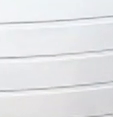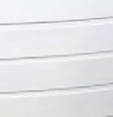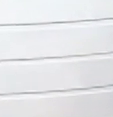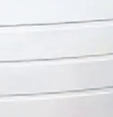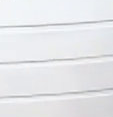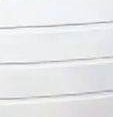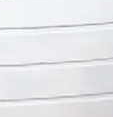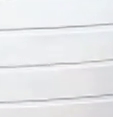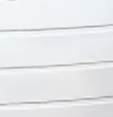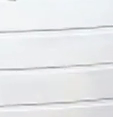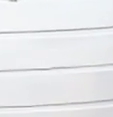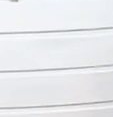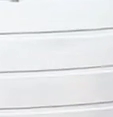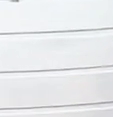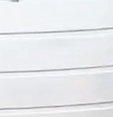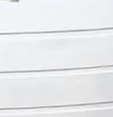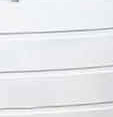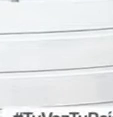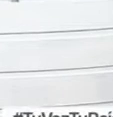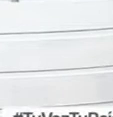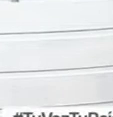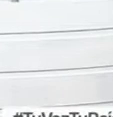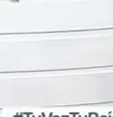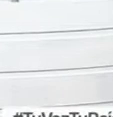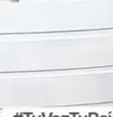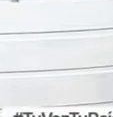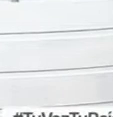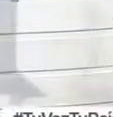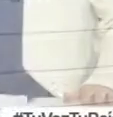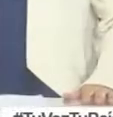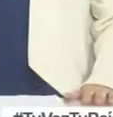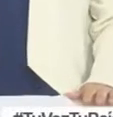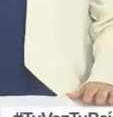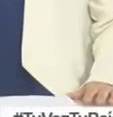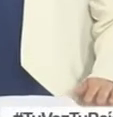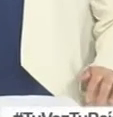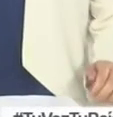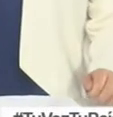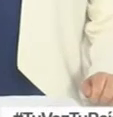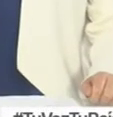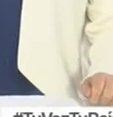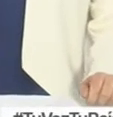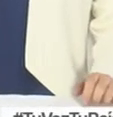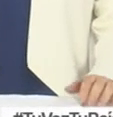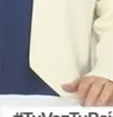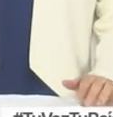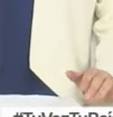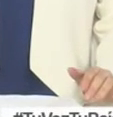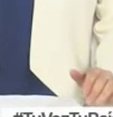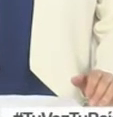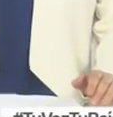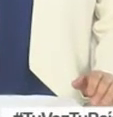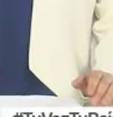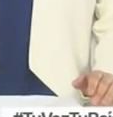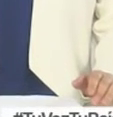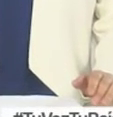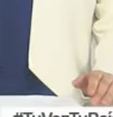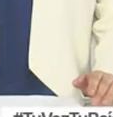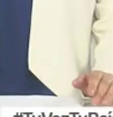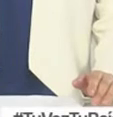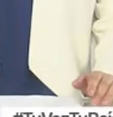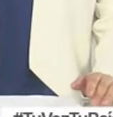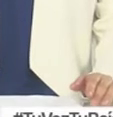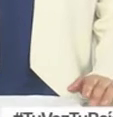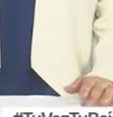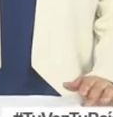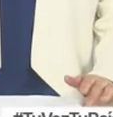Gracias por continuar con nosotros a través de la señal de Tele Ciudadana. El Consejo de Participación Ciudadana y Control